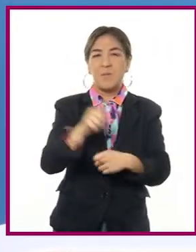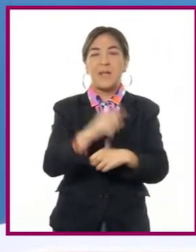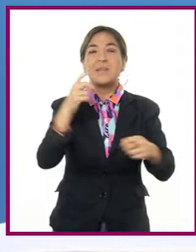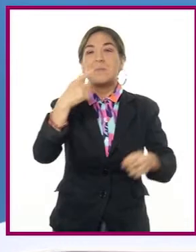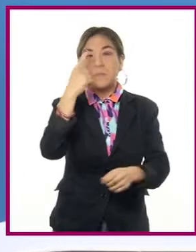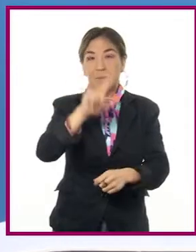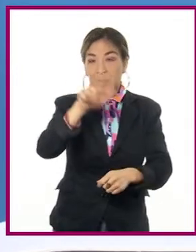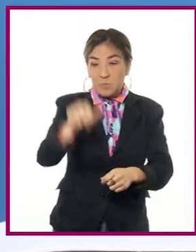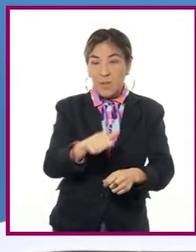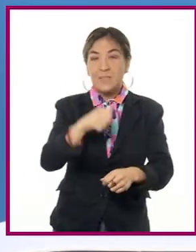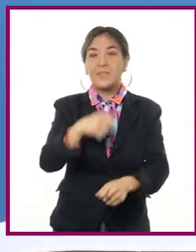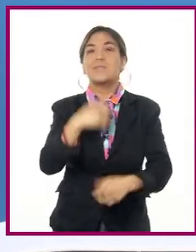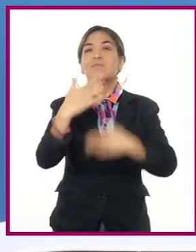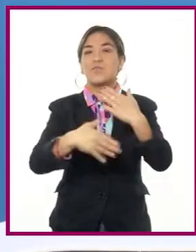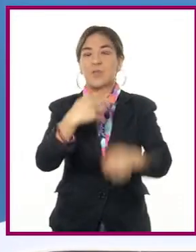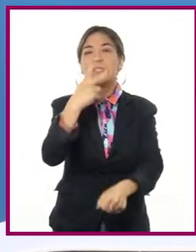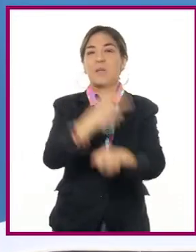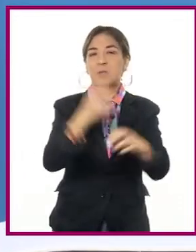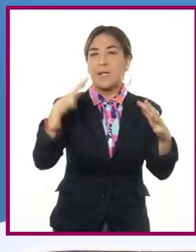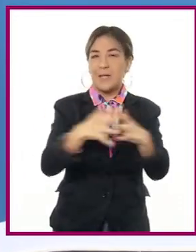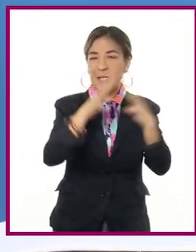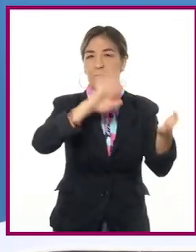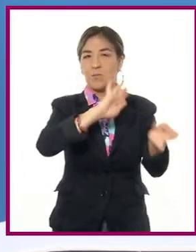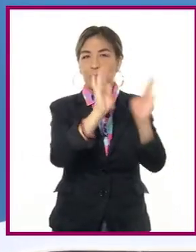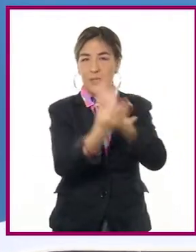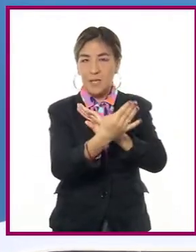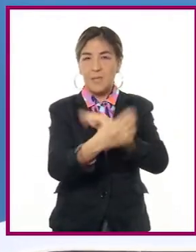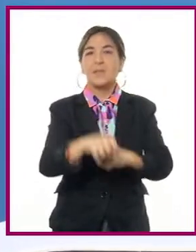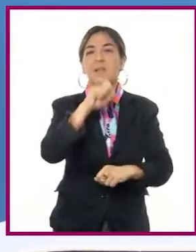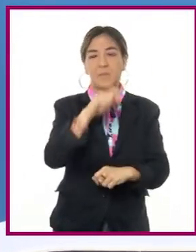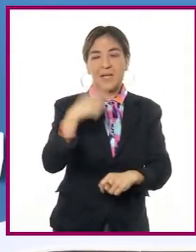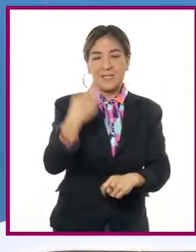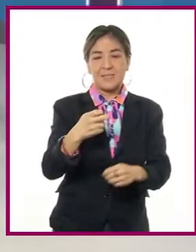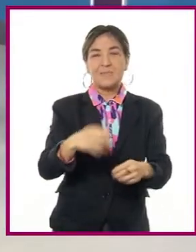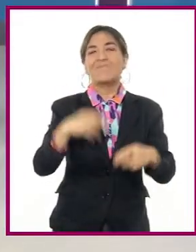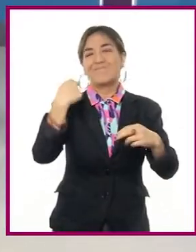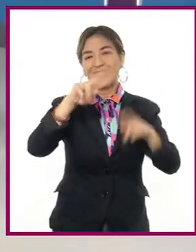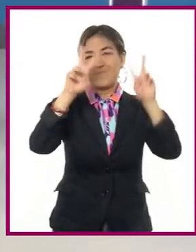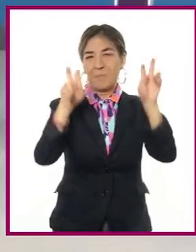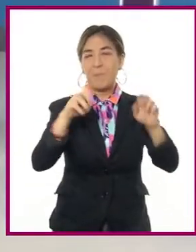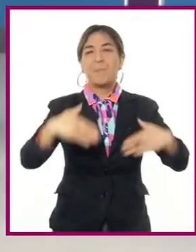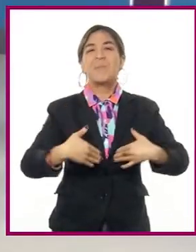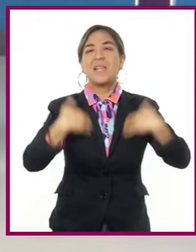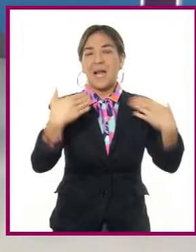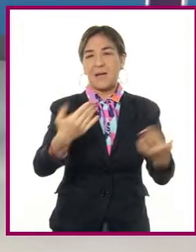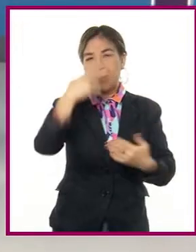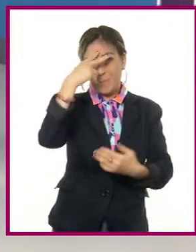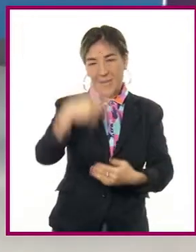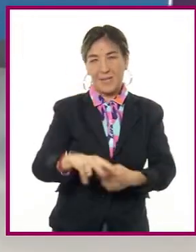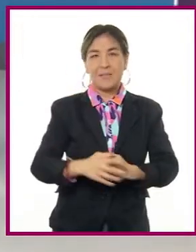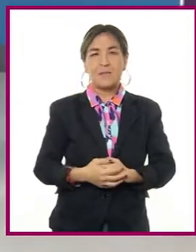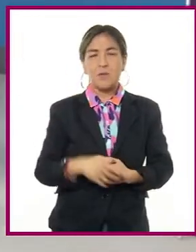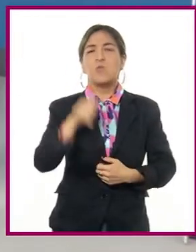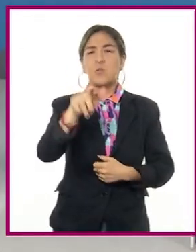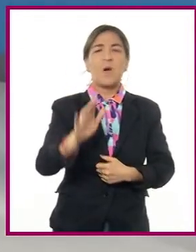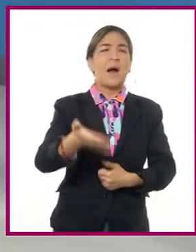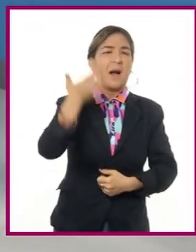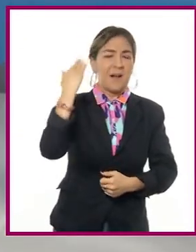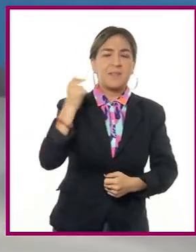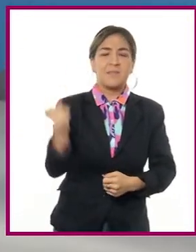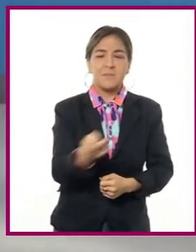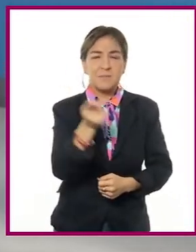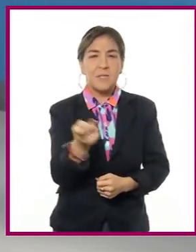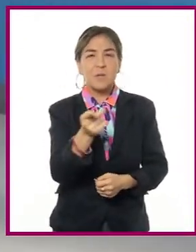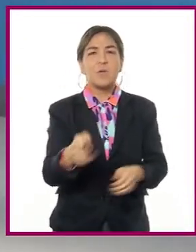de la industria y el inicio del proceso conocido como el Milagro Mexicano. ¿Alguna vez se han preguntado cómo